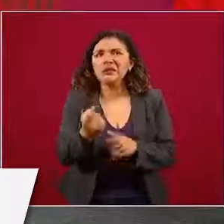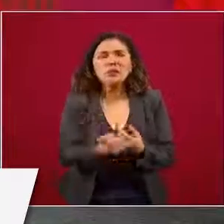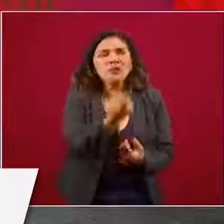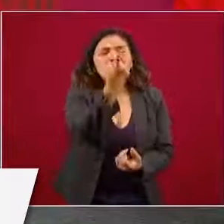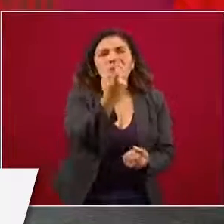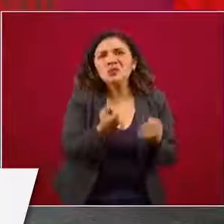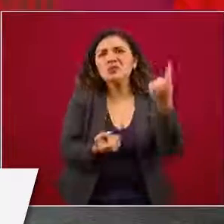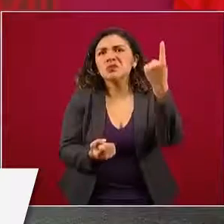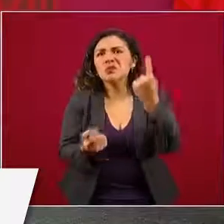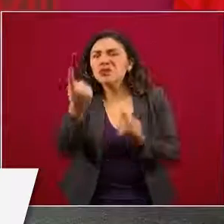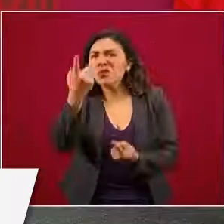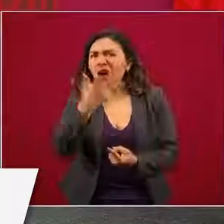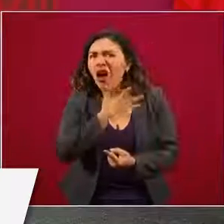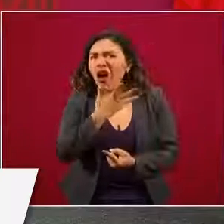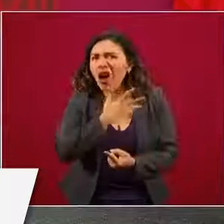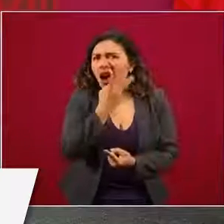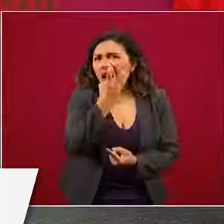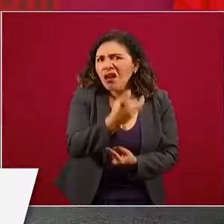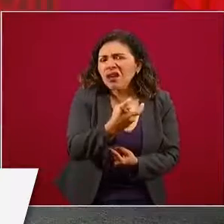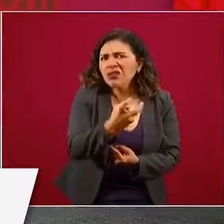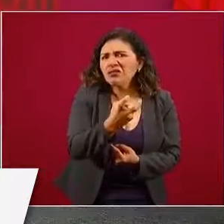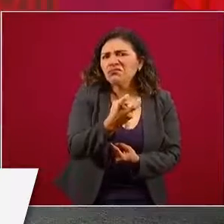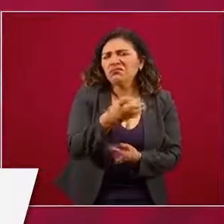casos en donde estén